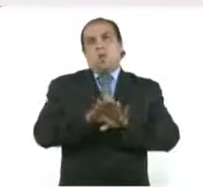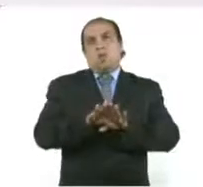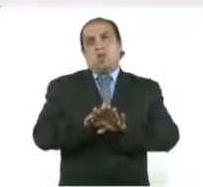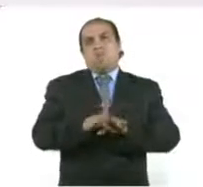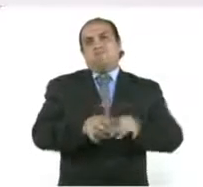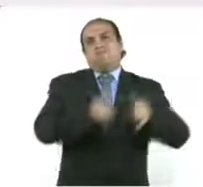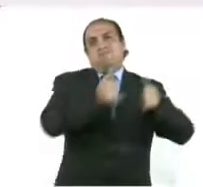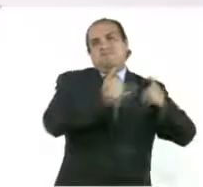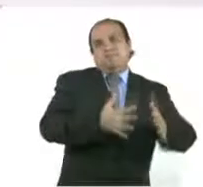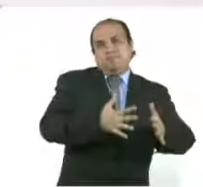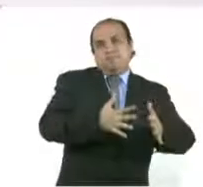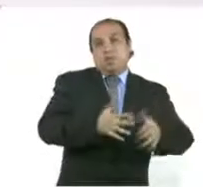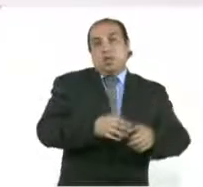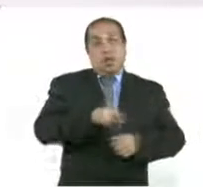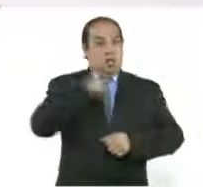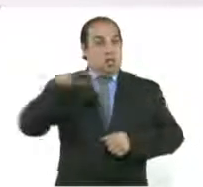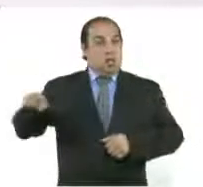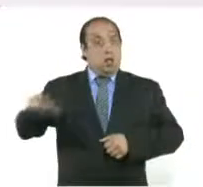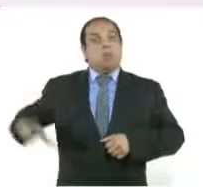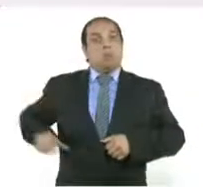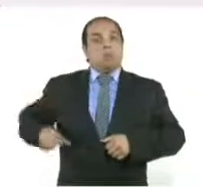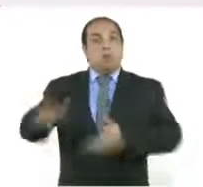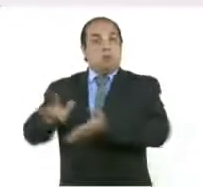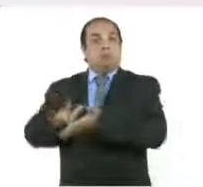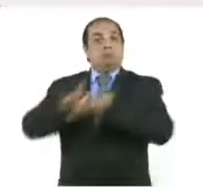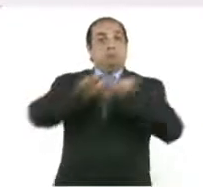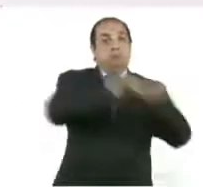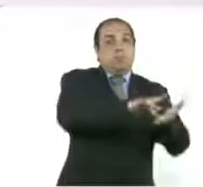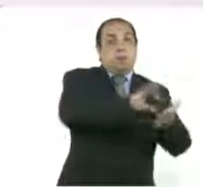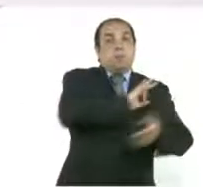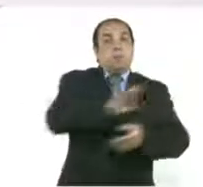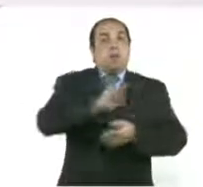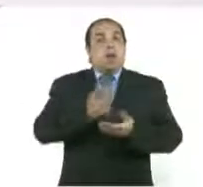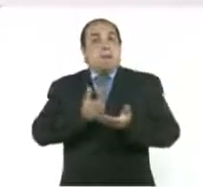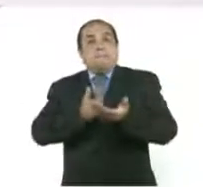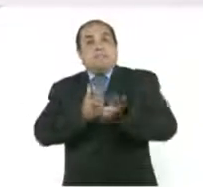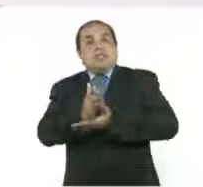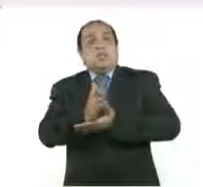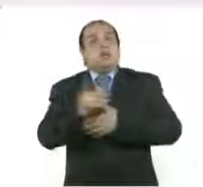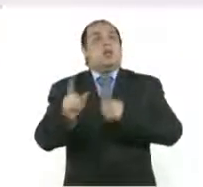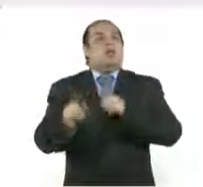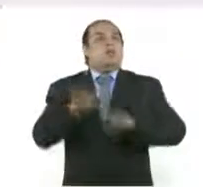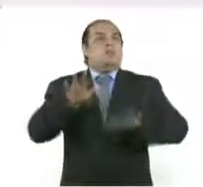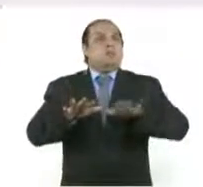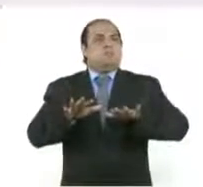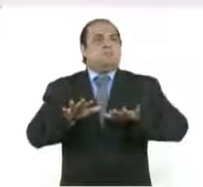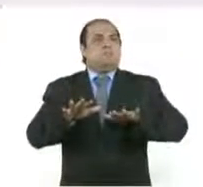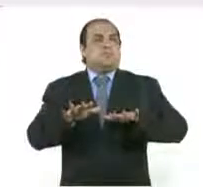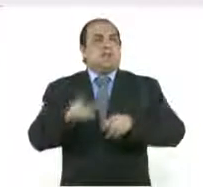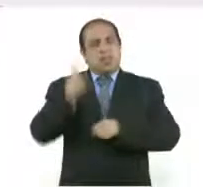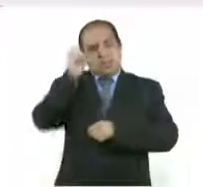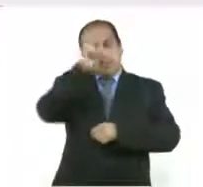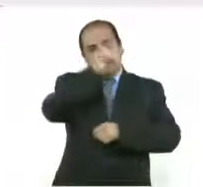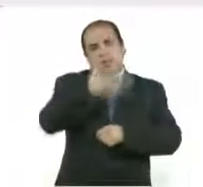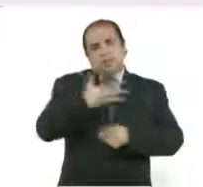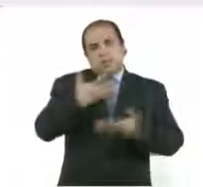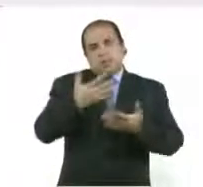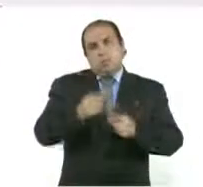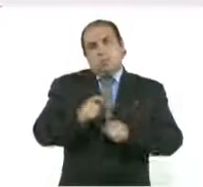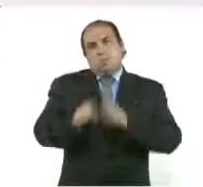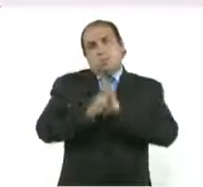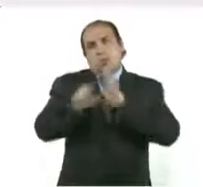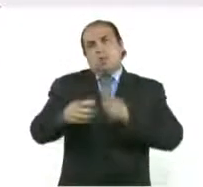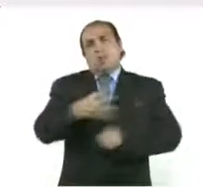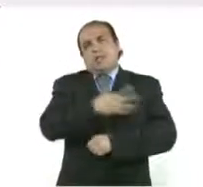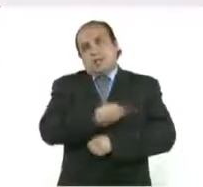del gobierno para poder salir adelante en una situación tan difícil como la que significa tener un hijo,